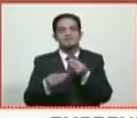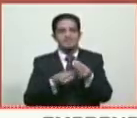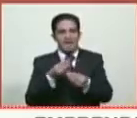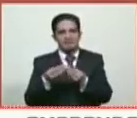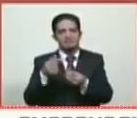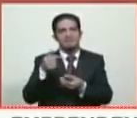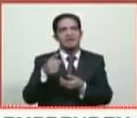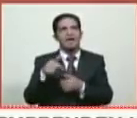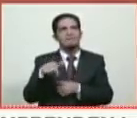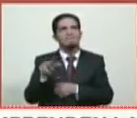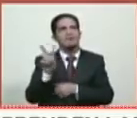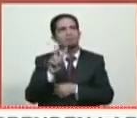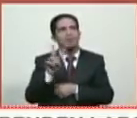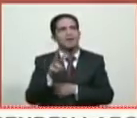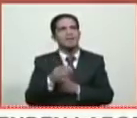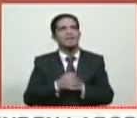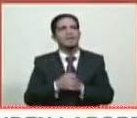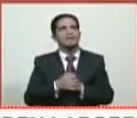los venezolanos